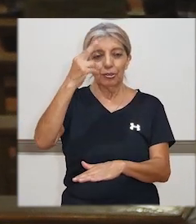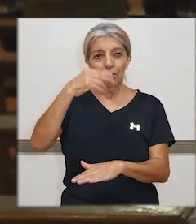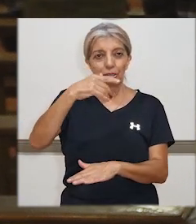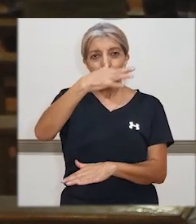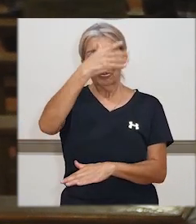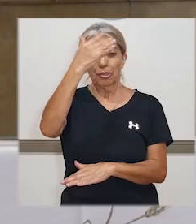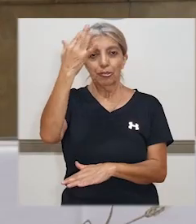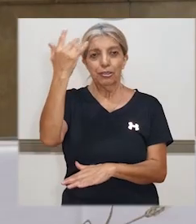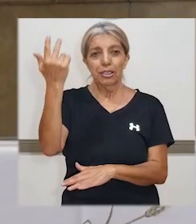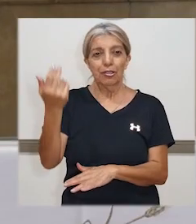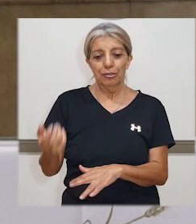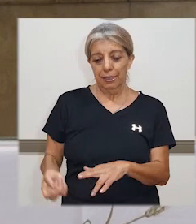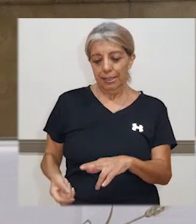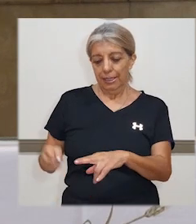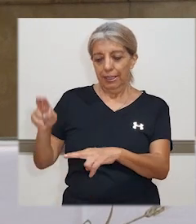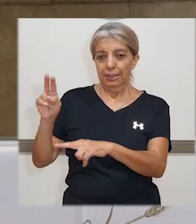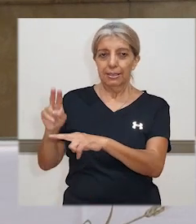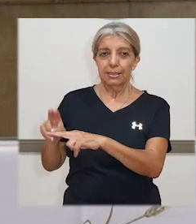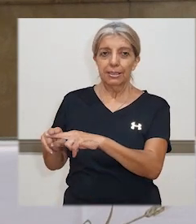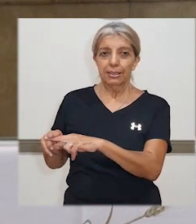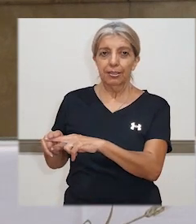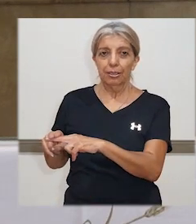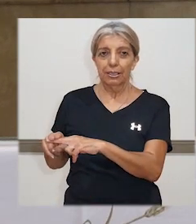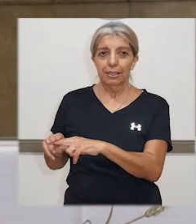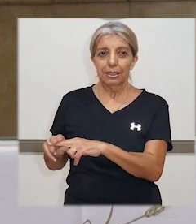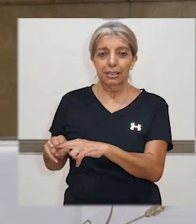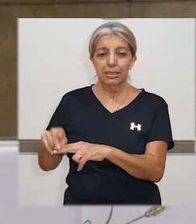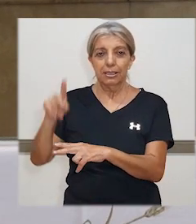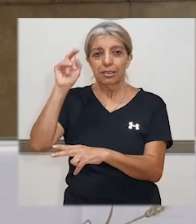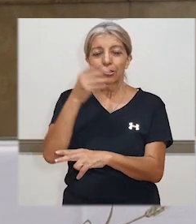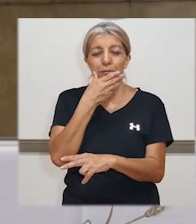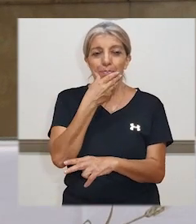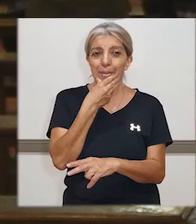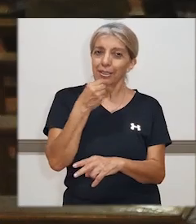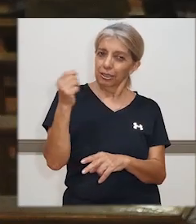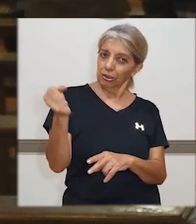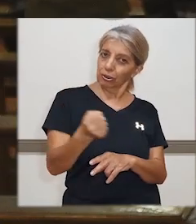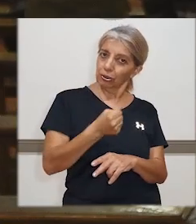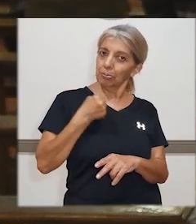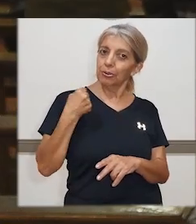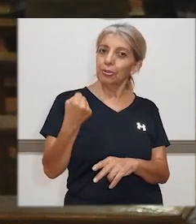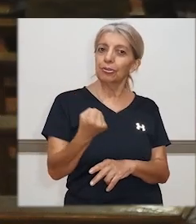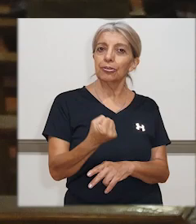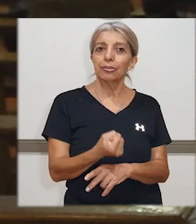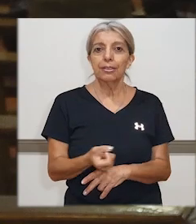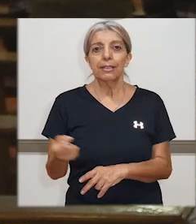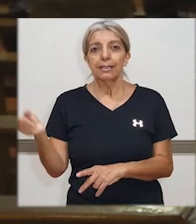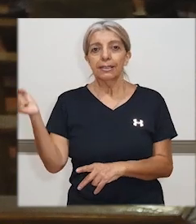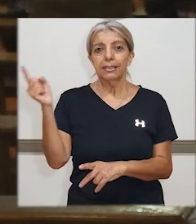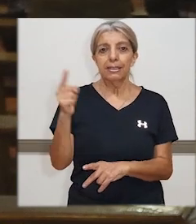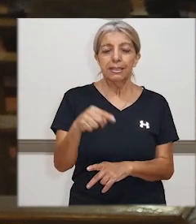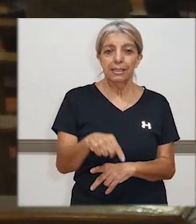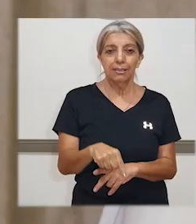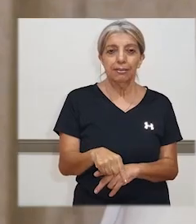los muertos, subió a los cielos y está sentado a la derecha de Dios Padre